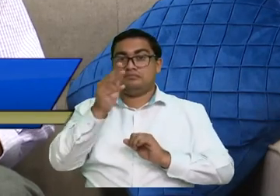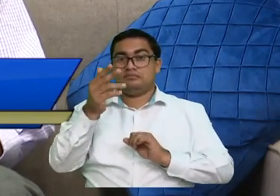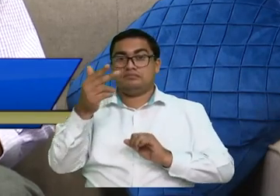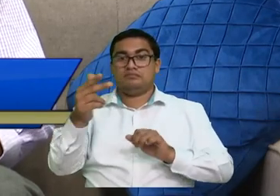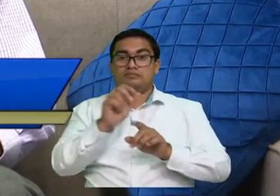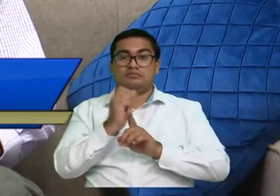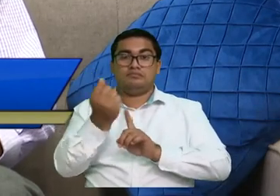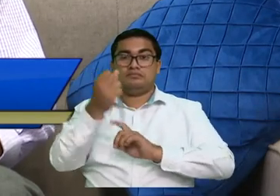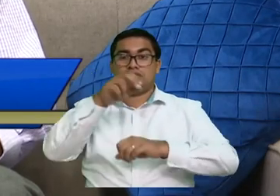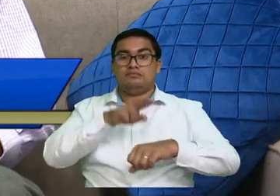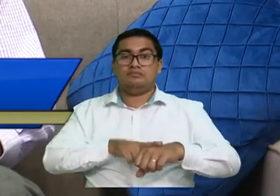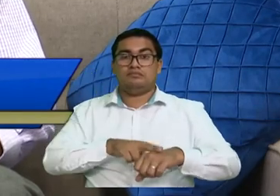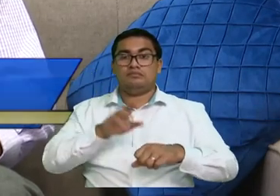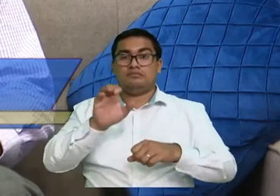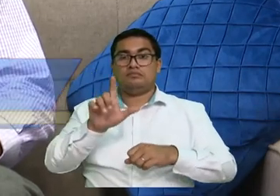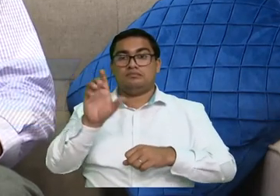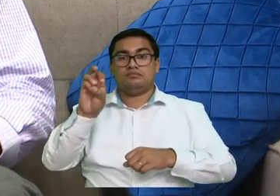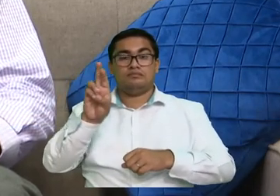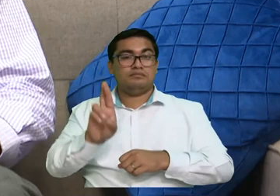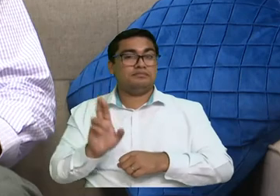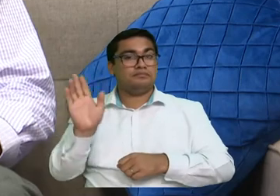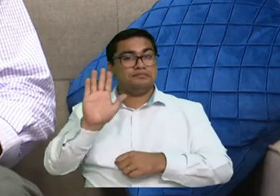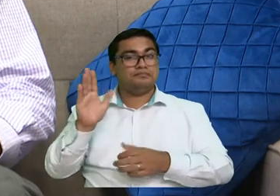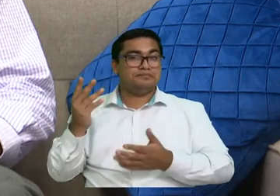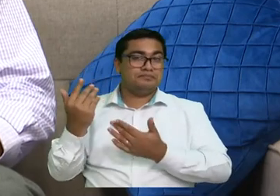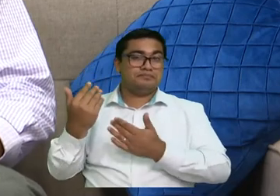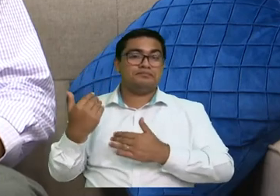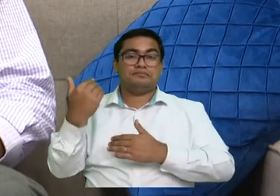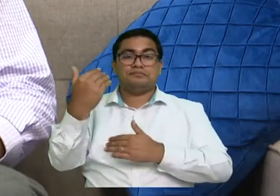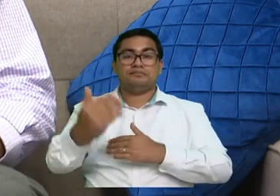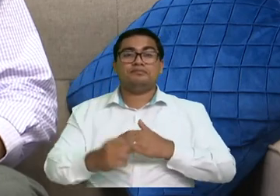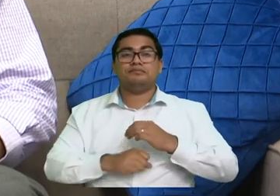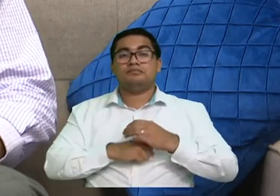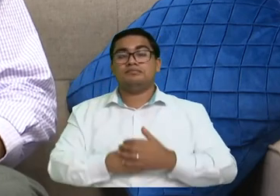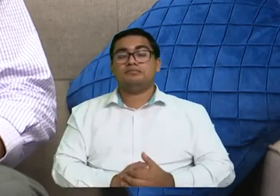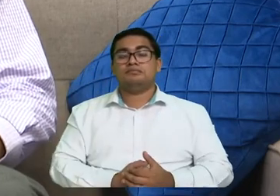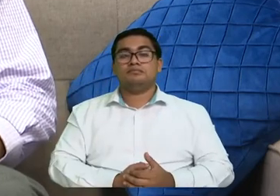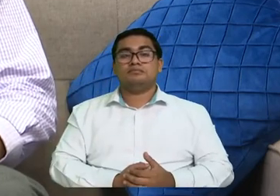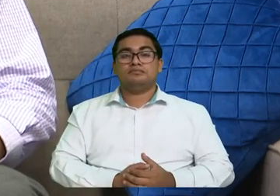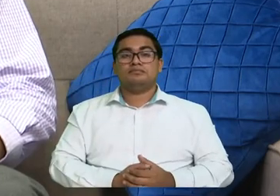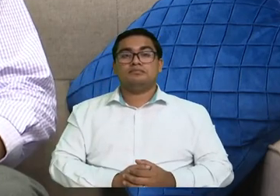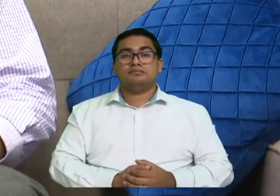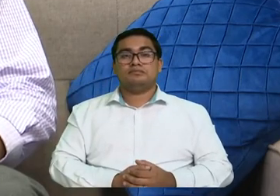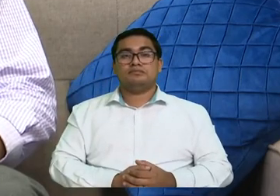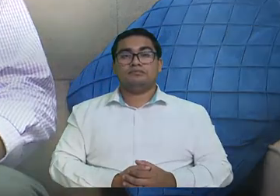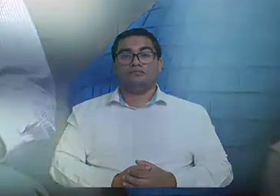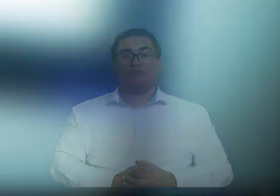parlamentario. El canal de la Asamblea Nacional estuvo con ustedes, Elmer Mars, y les esperamos en una nueva edición.